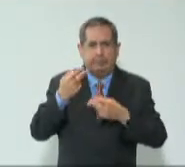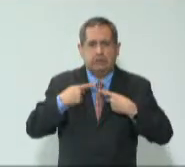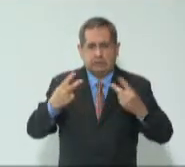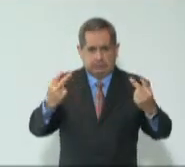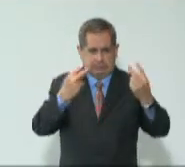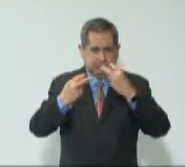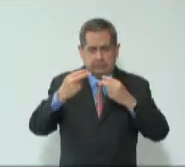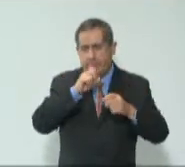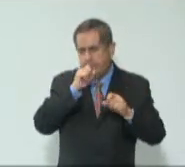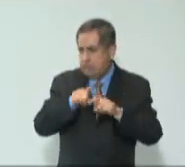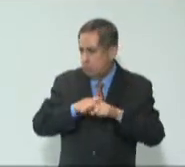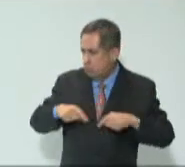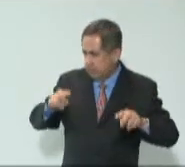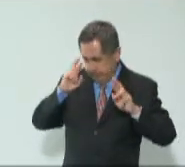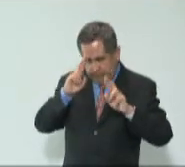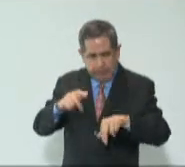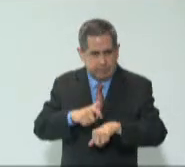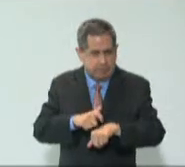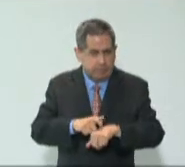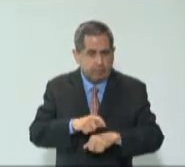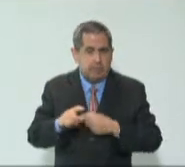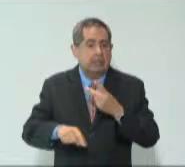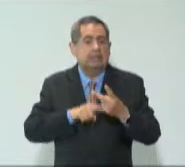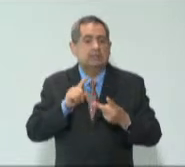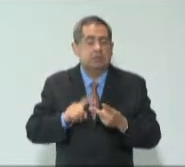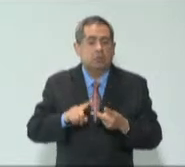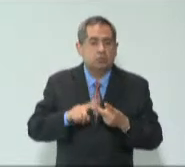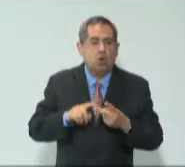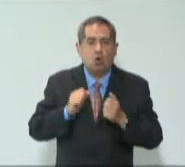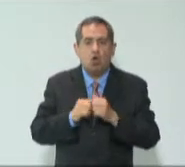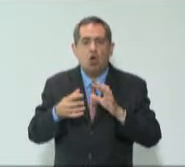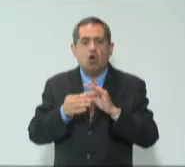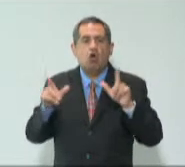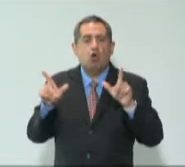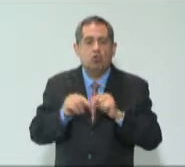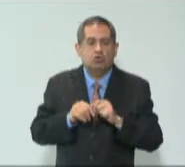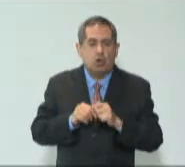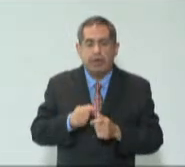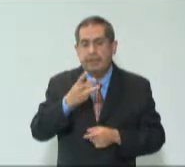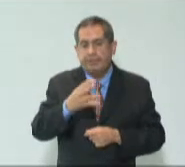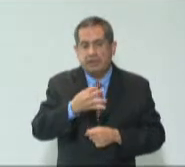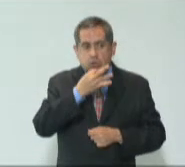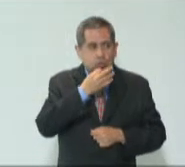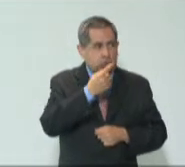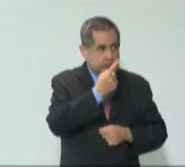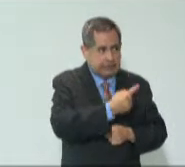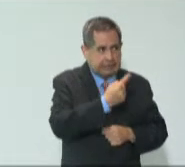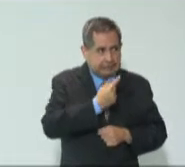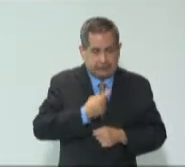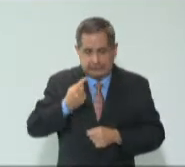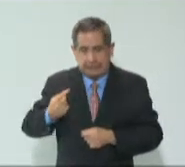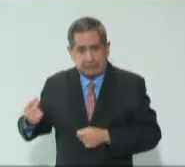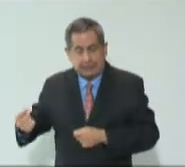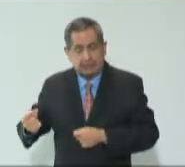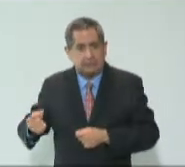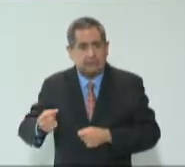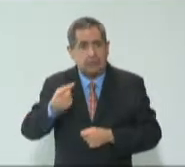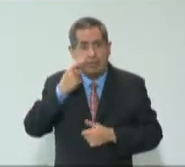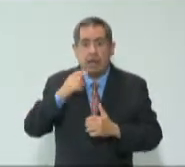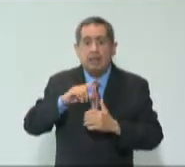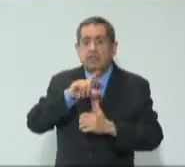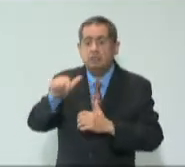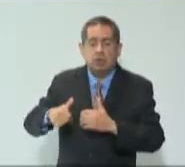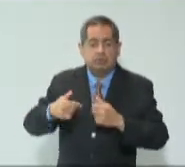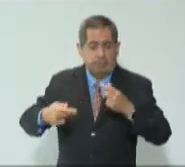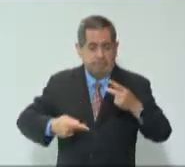viendo y a ustedes mismos y una segunda ronda con sus conclusiones de tres minutos más para dar paso a la serie